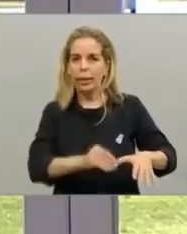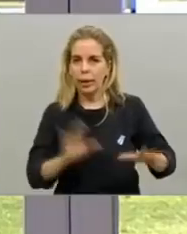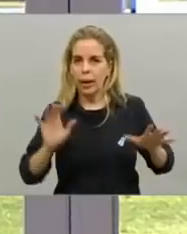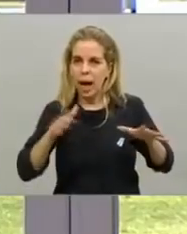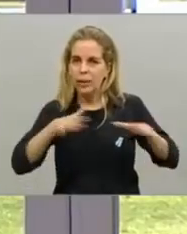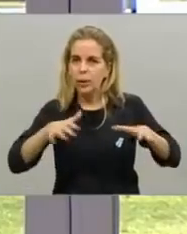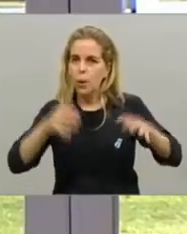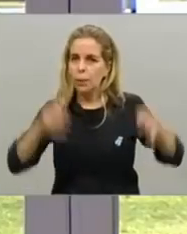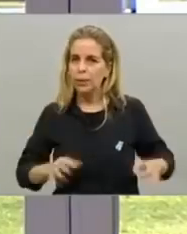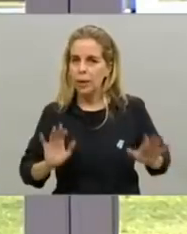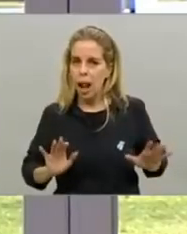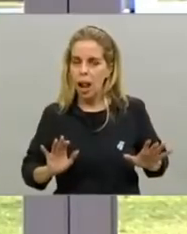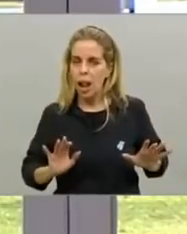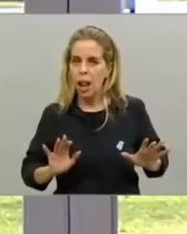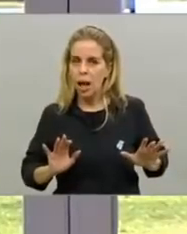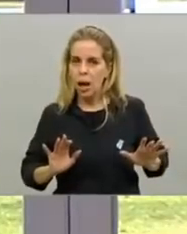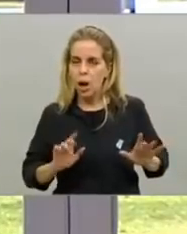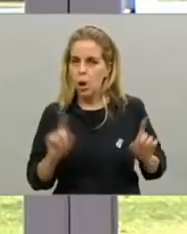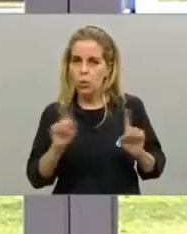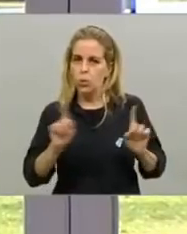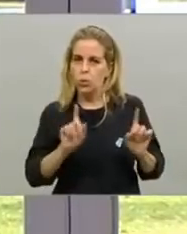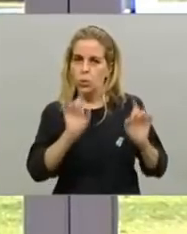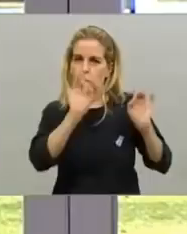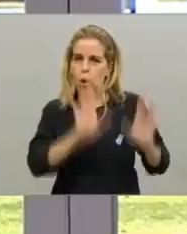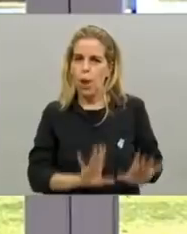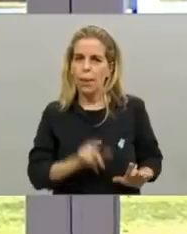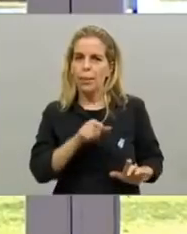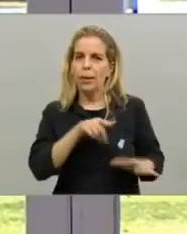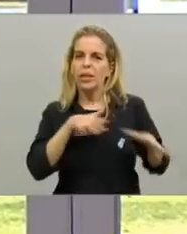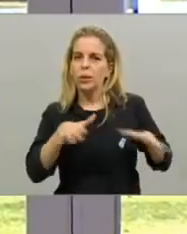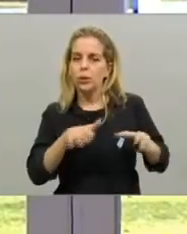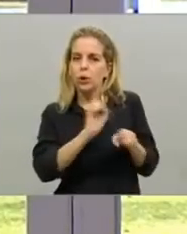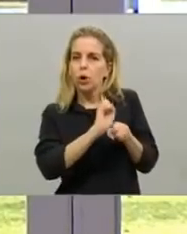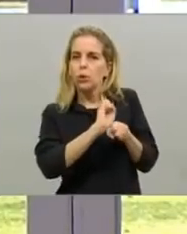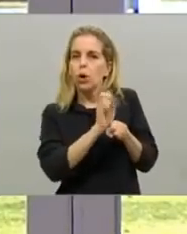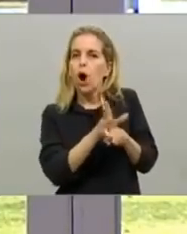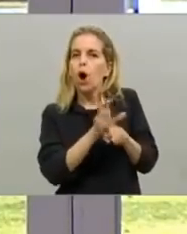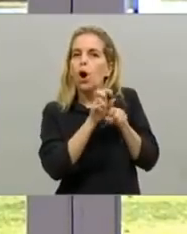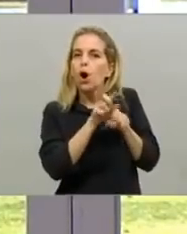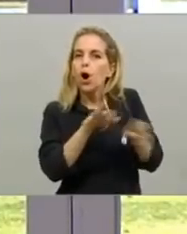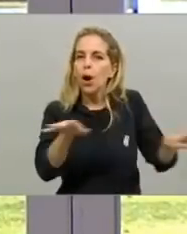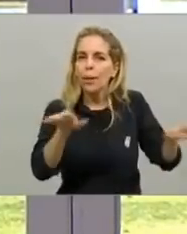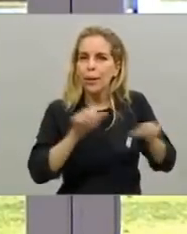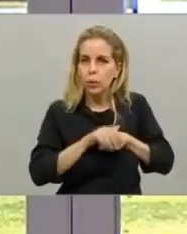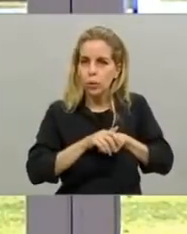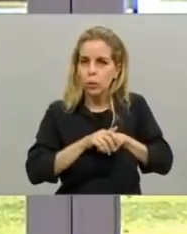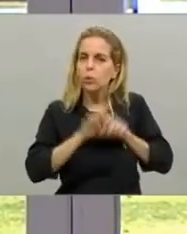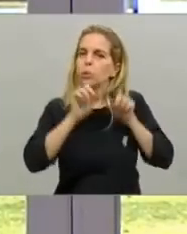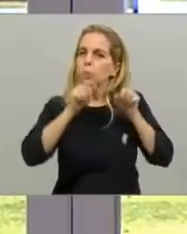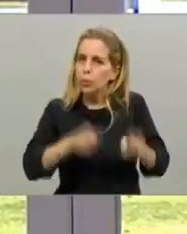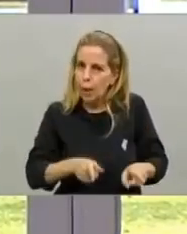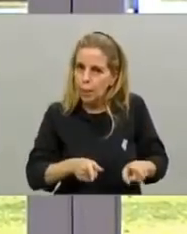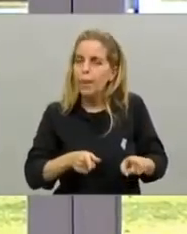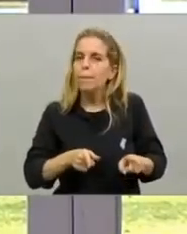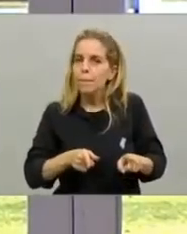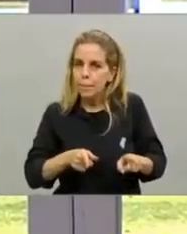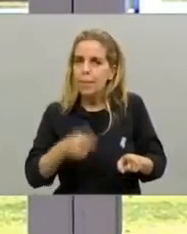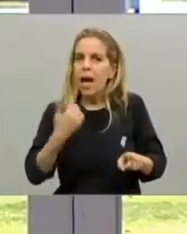No solamente asediada por la pandemia. Hablo también de una